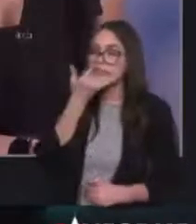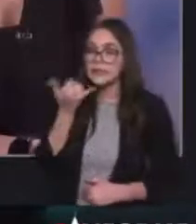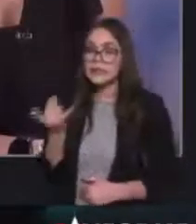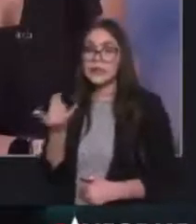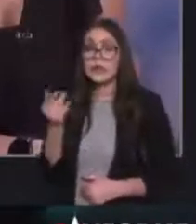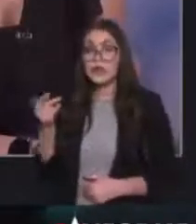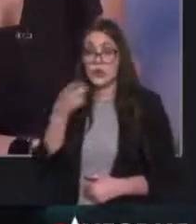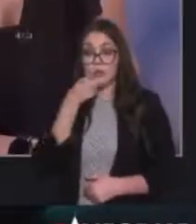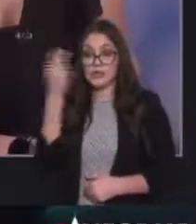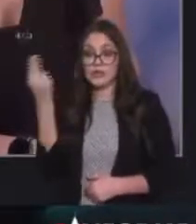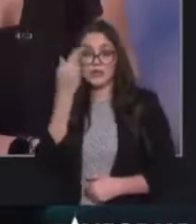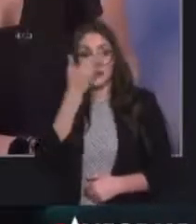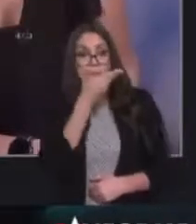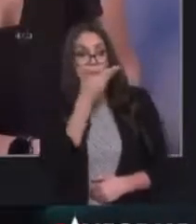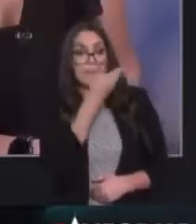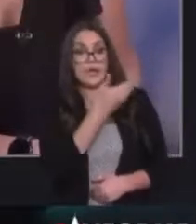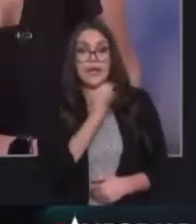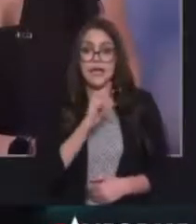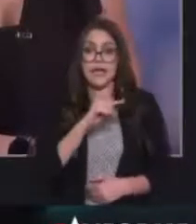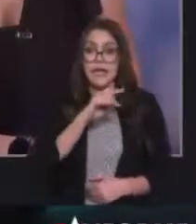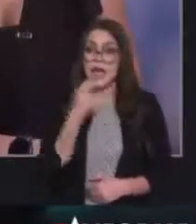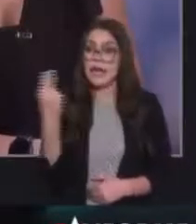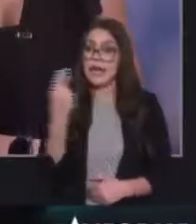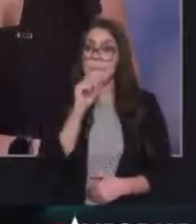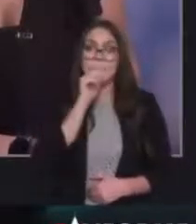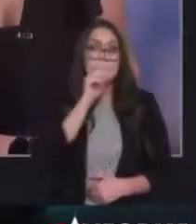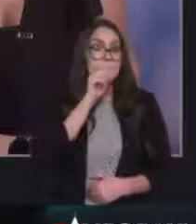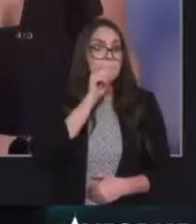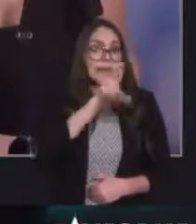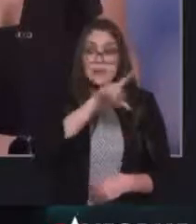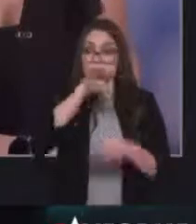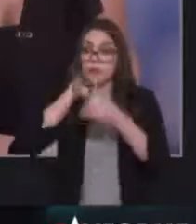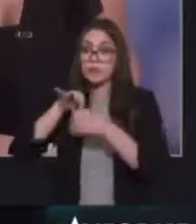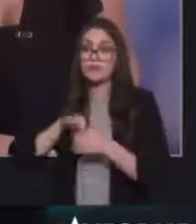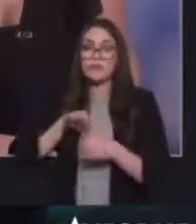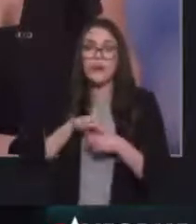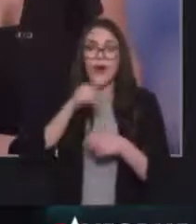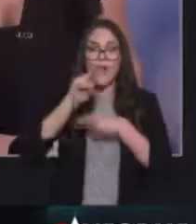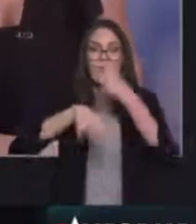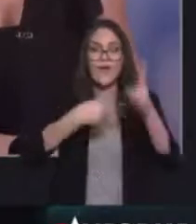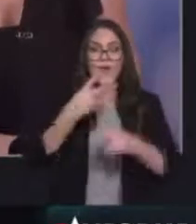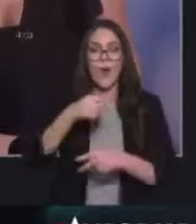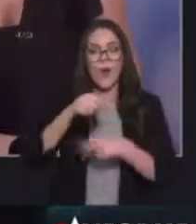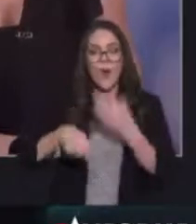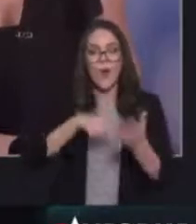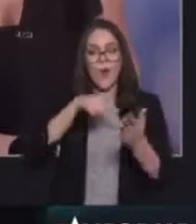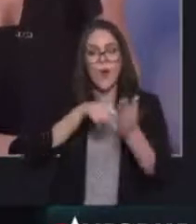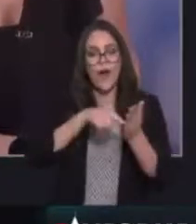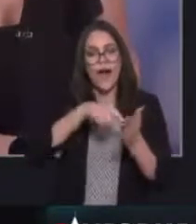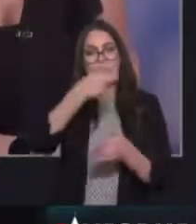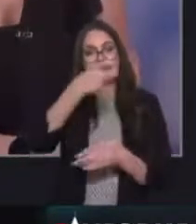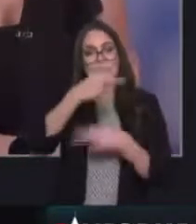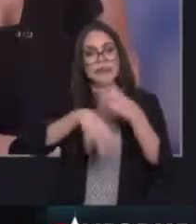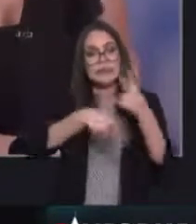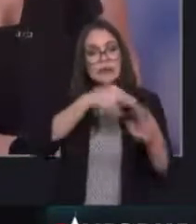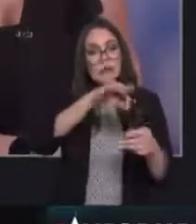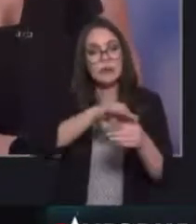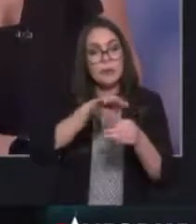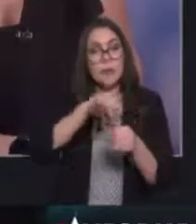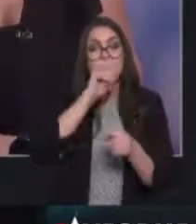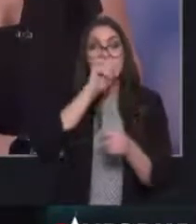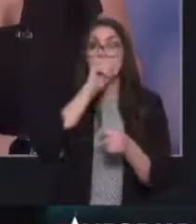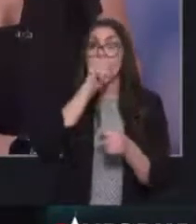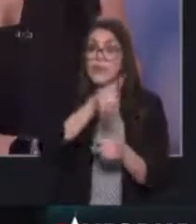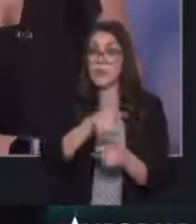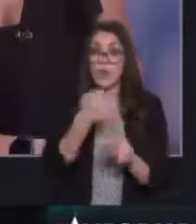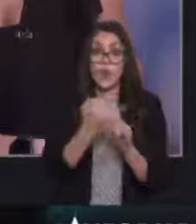al instituto colocar la misma cantidad de casillas que en la elección que acabamos de celebrar, la elección intermedia, o que en la de